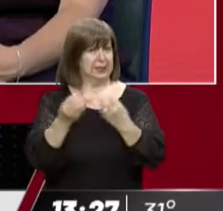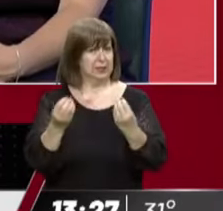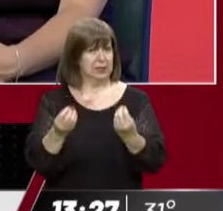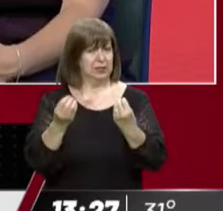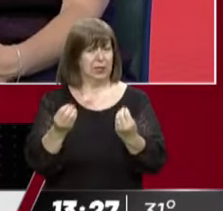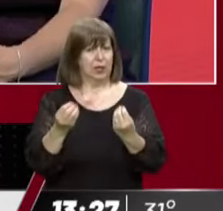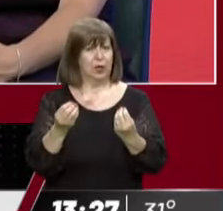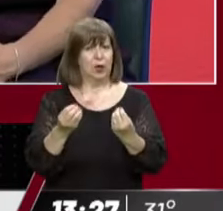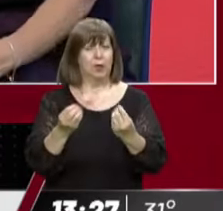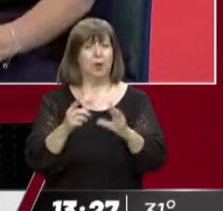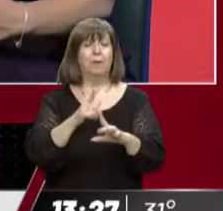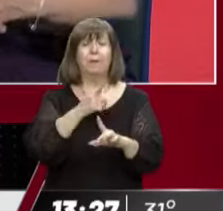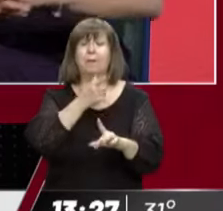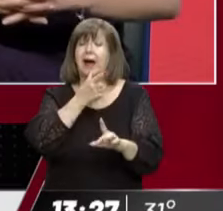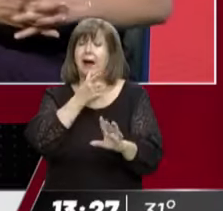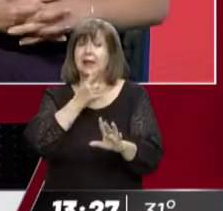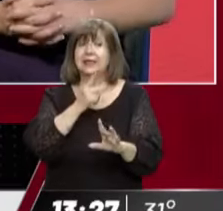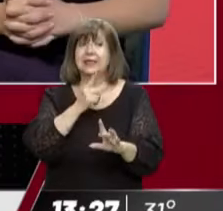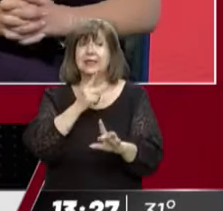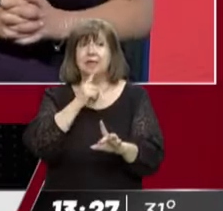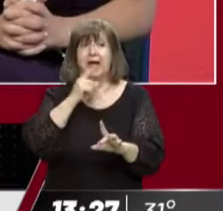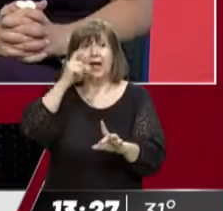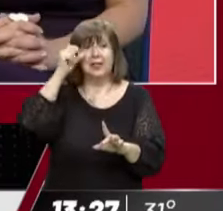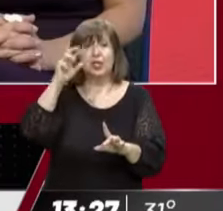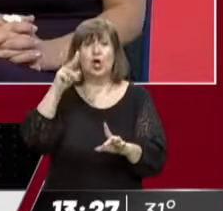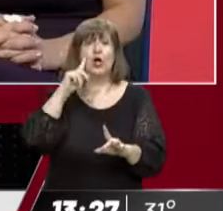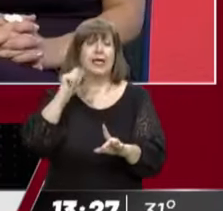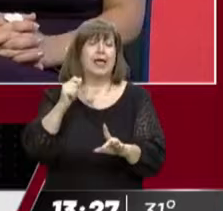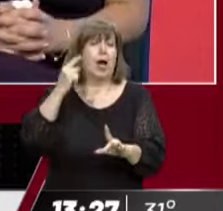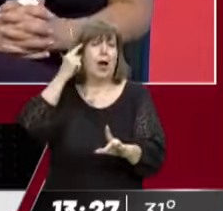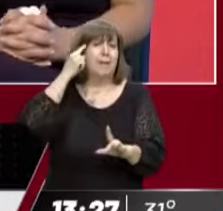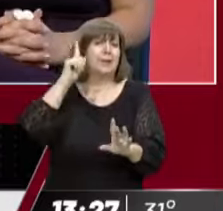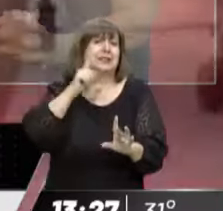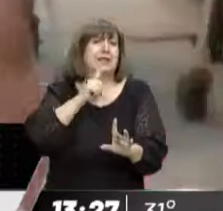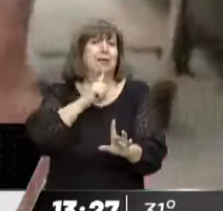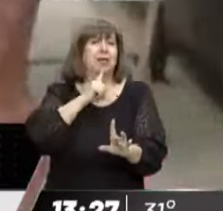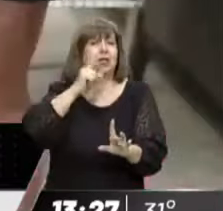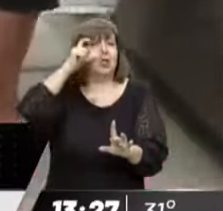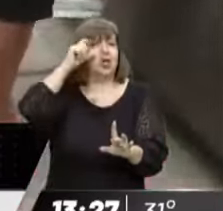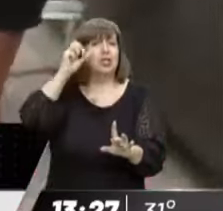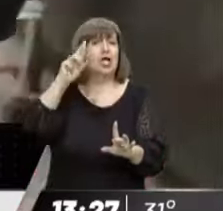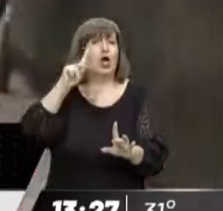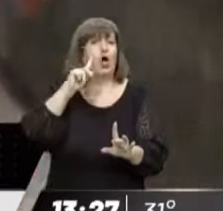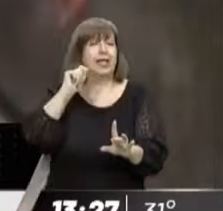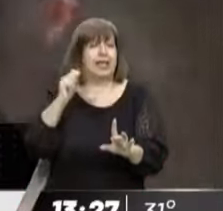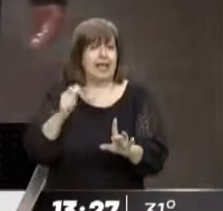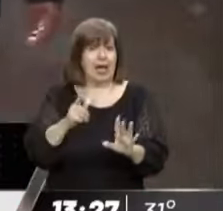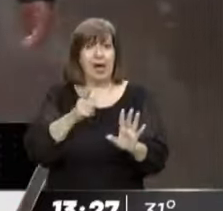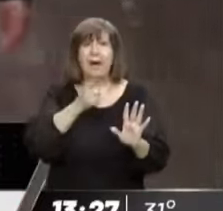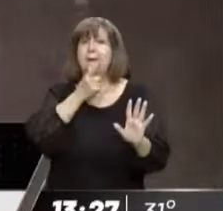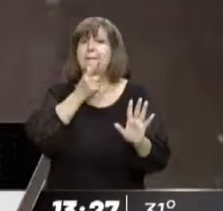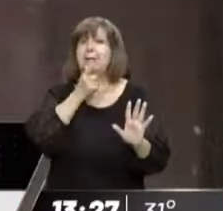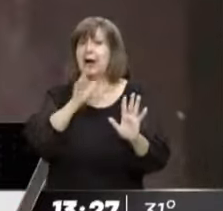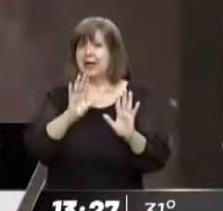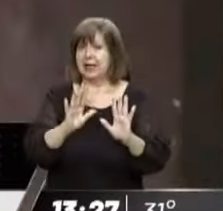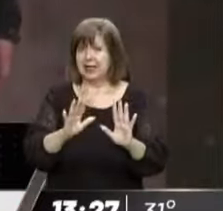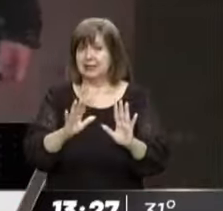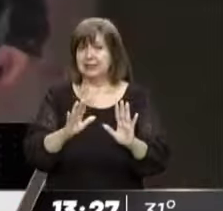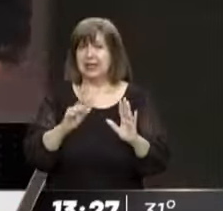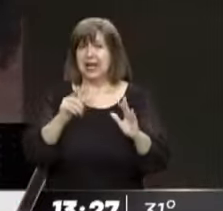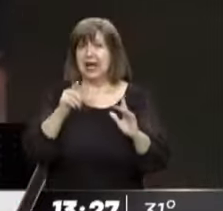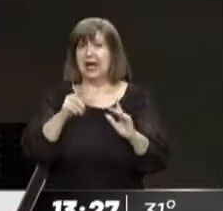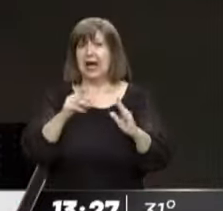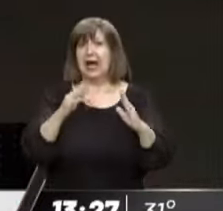de las teorías es, mira, ahí sigue llegando la gente con agua, con ayuda. Qué rivalidad. Una de las teorías es que hay toda una movida inmobiliaria